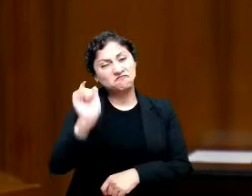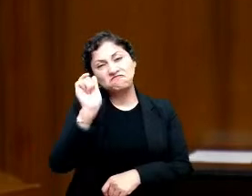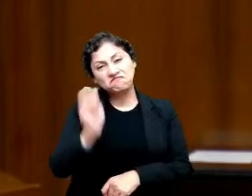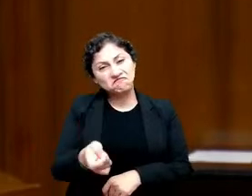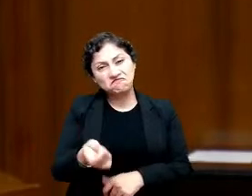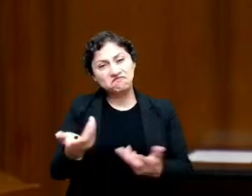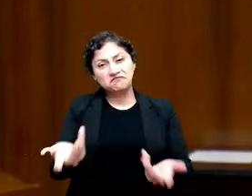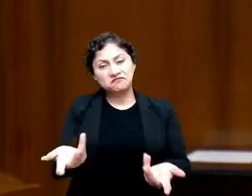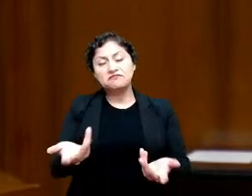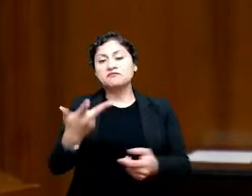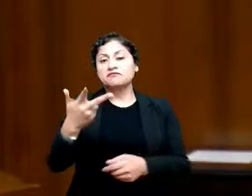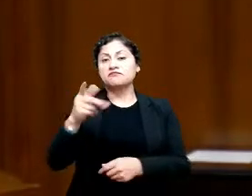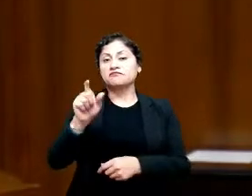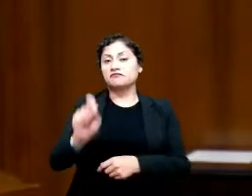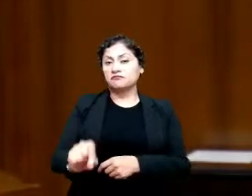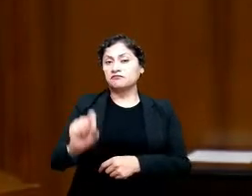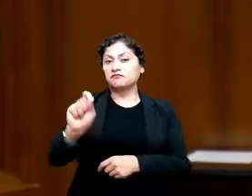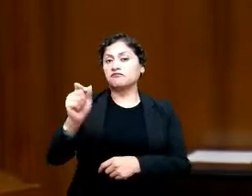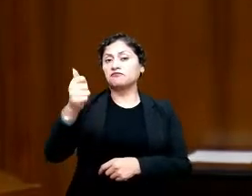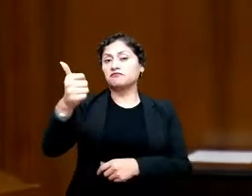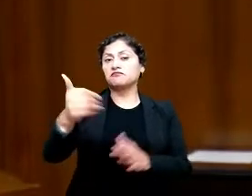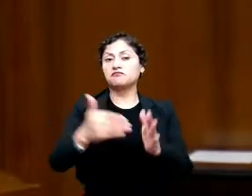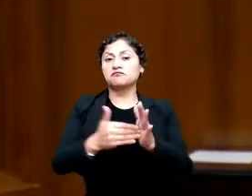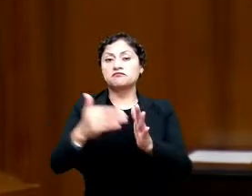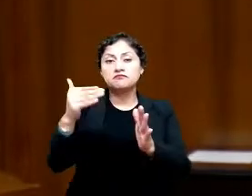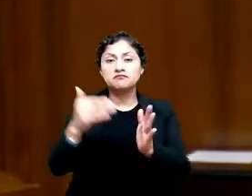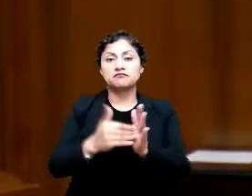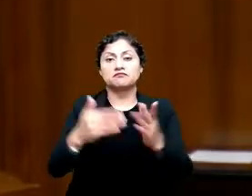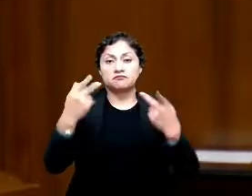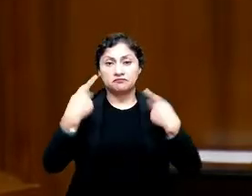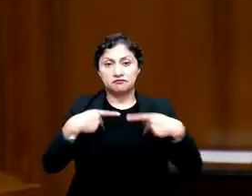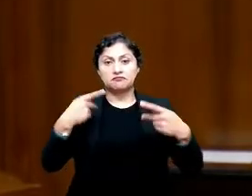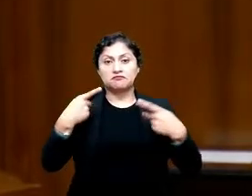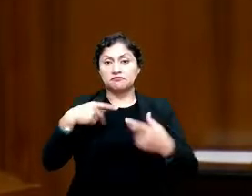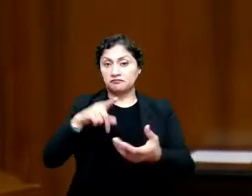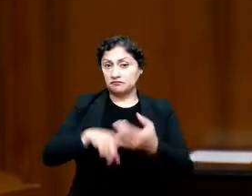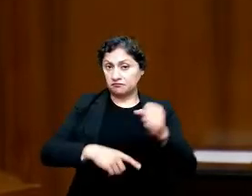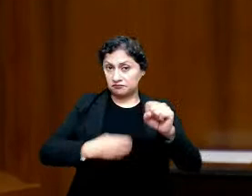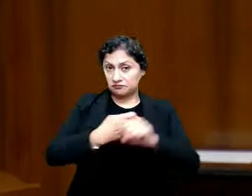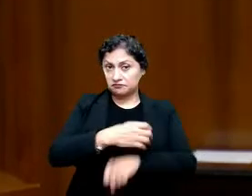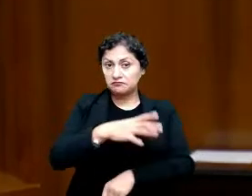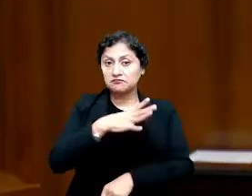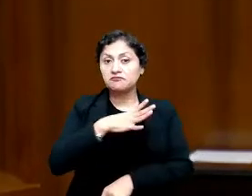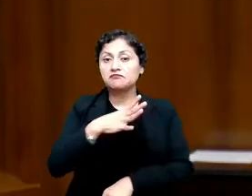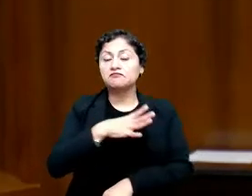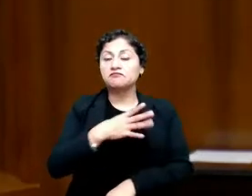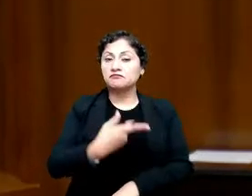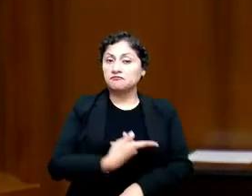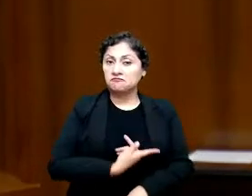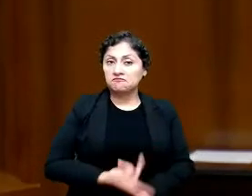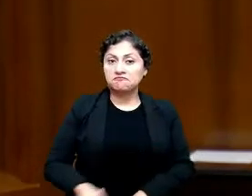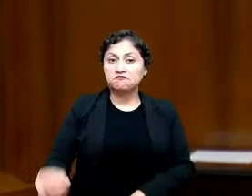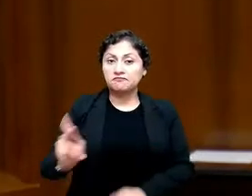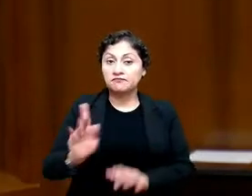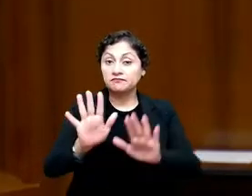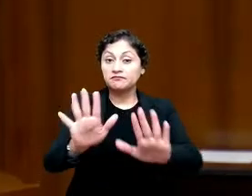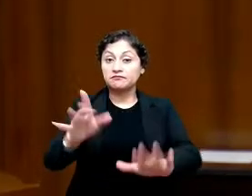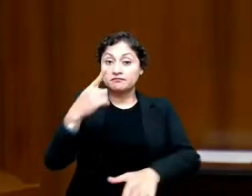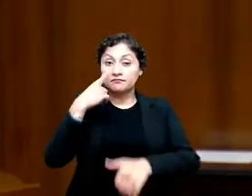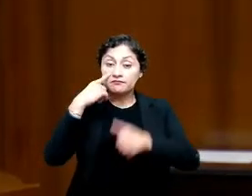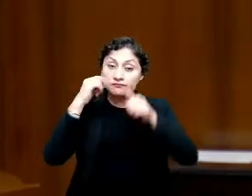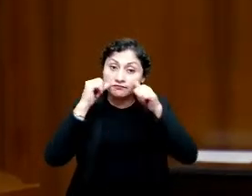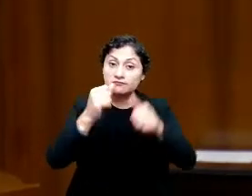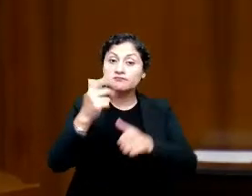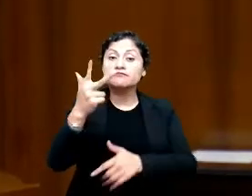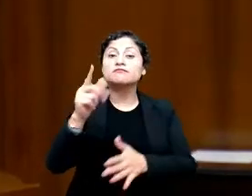en 8.26 millones de personas en esta condición. Subrayo, en 8.26 millones